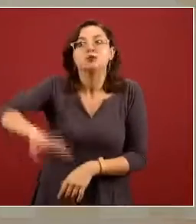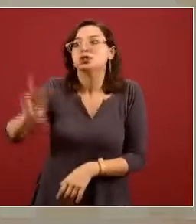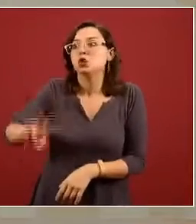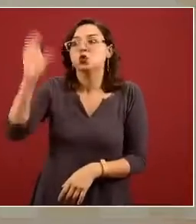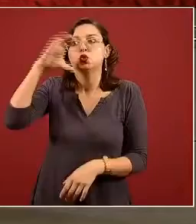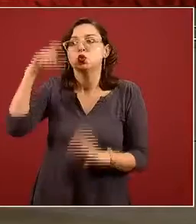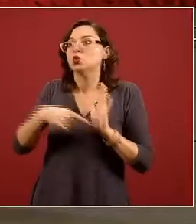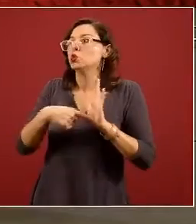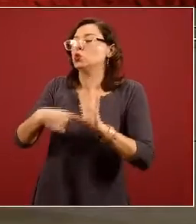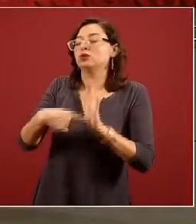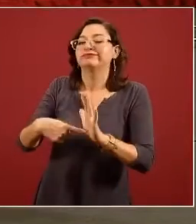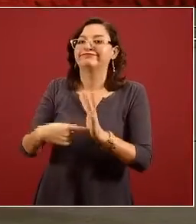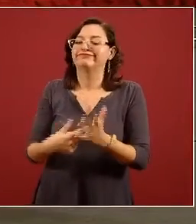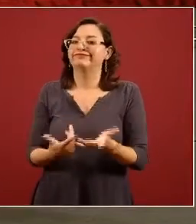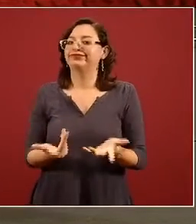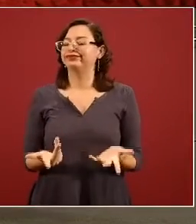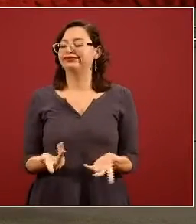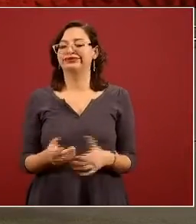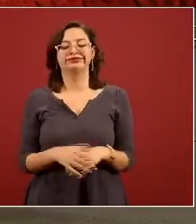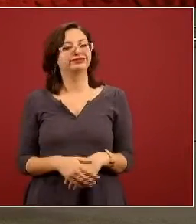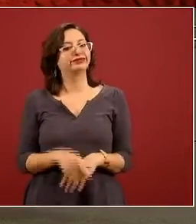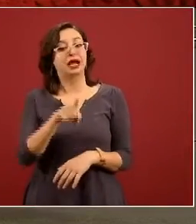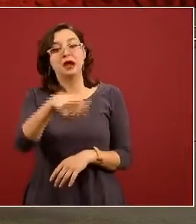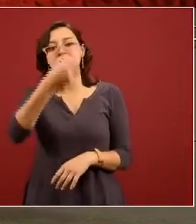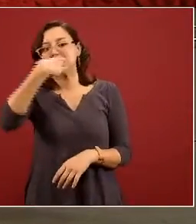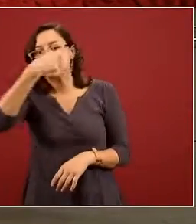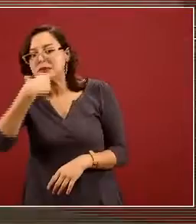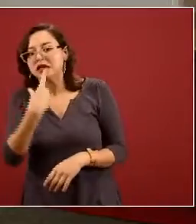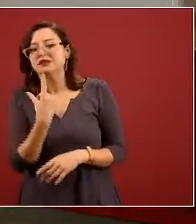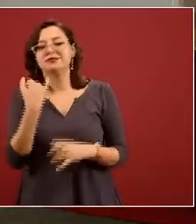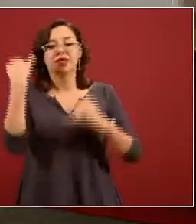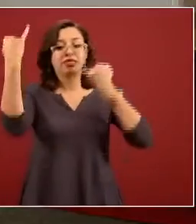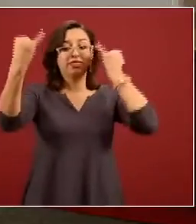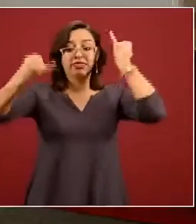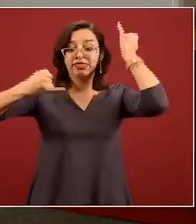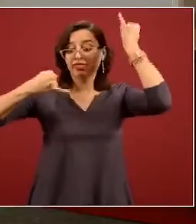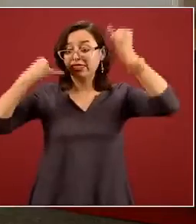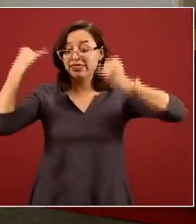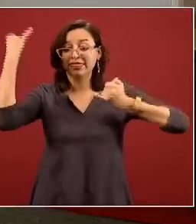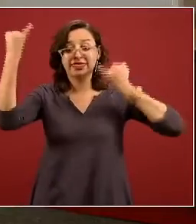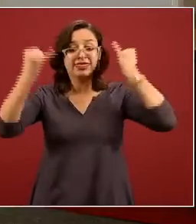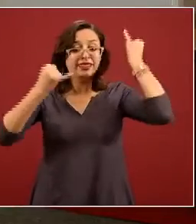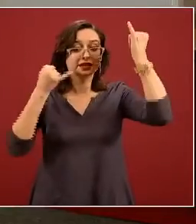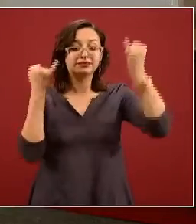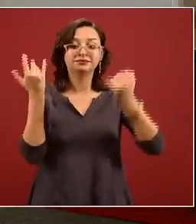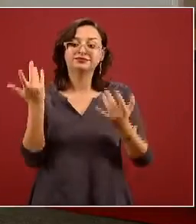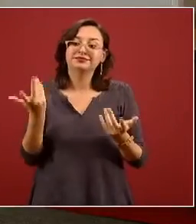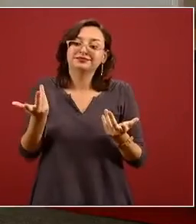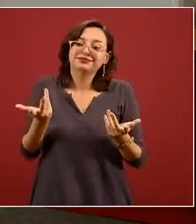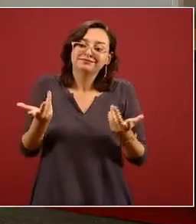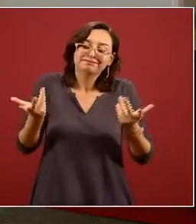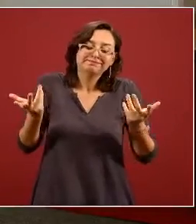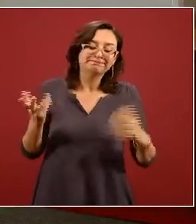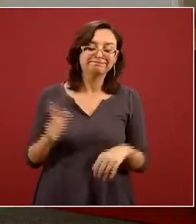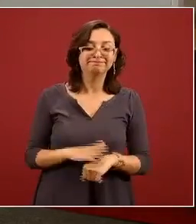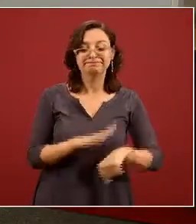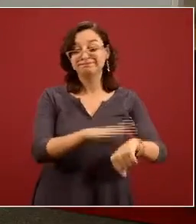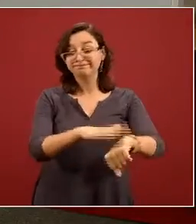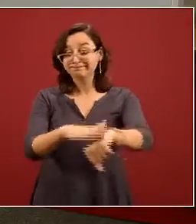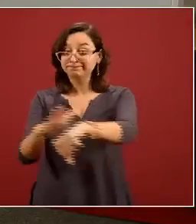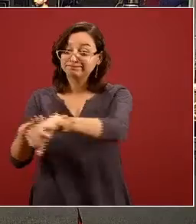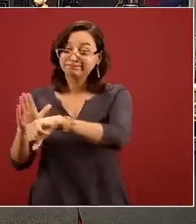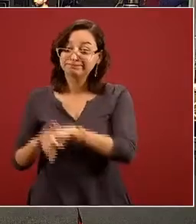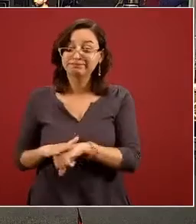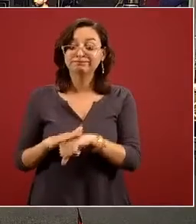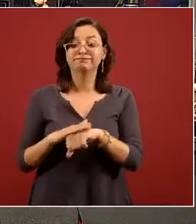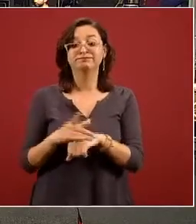científicas sólidas, en lo propio de la hidroxicloroquina y la cloroquina. Entonces, el llamado es, desde luego, a ustedes de